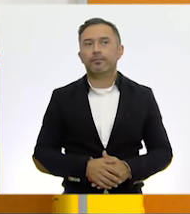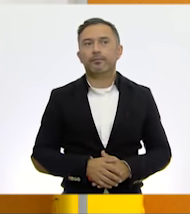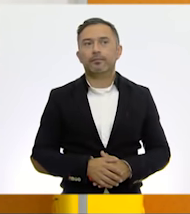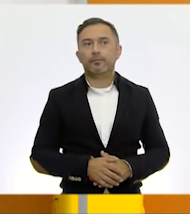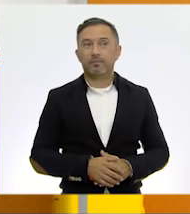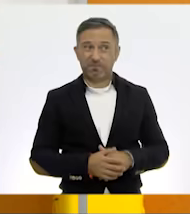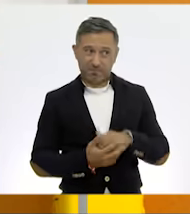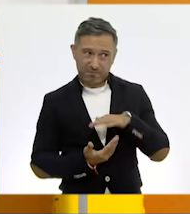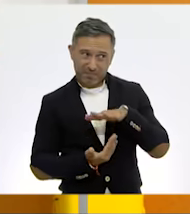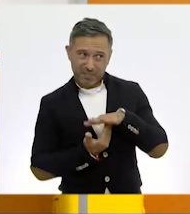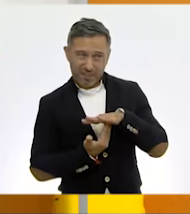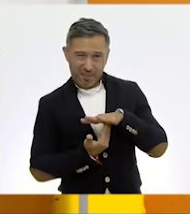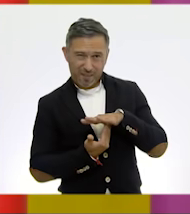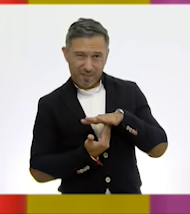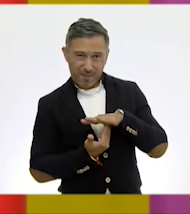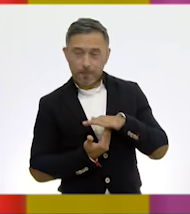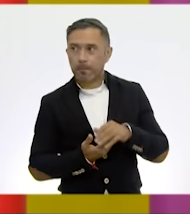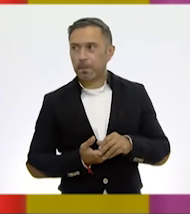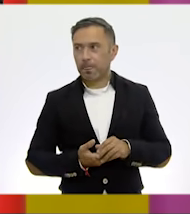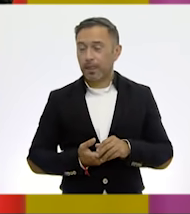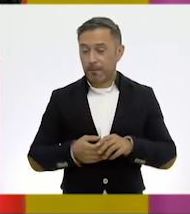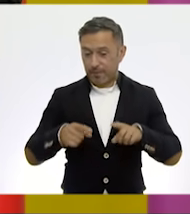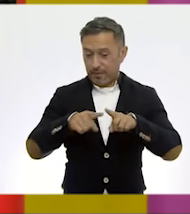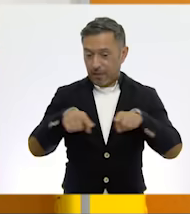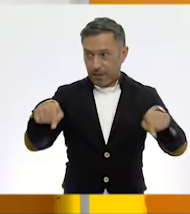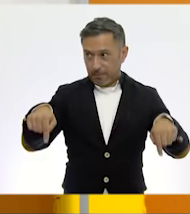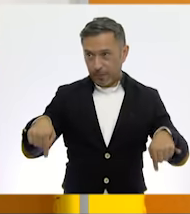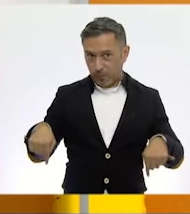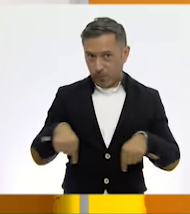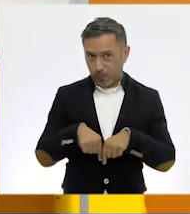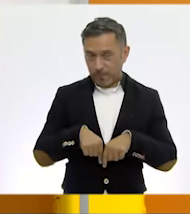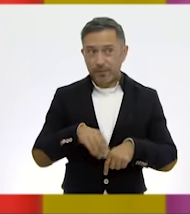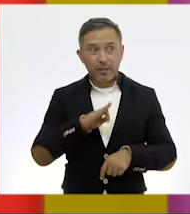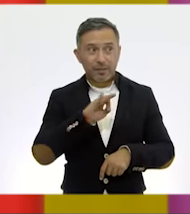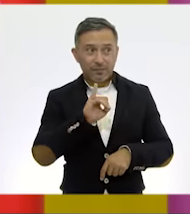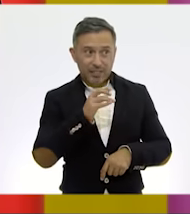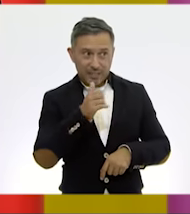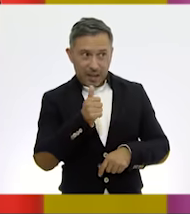Mesa. Tablero. Ficha.